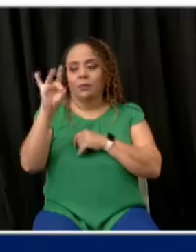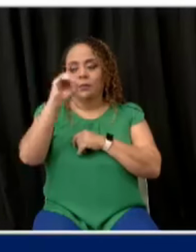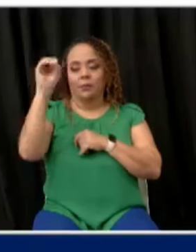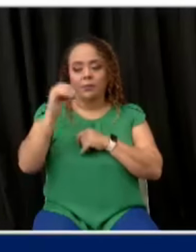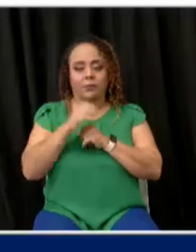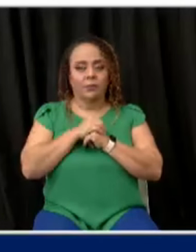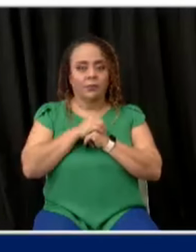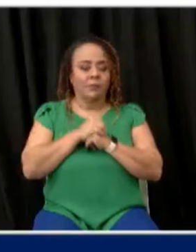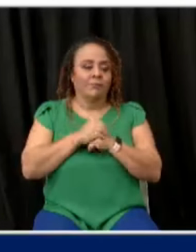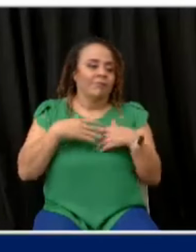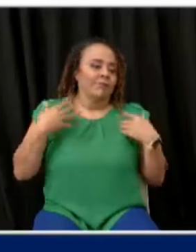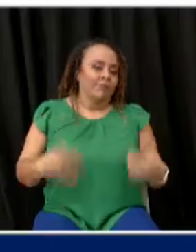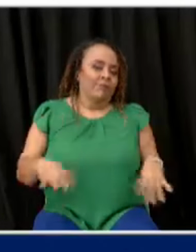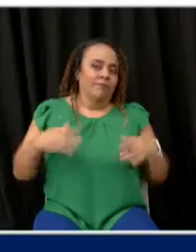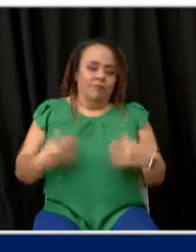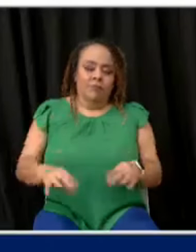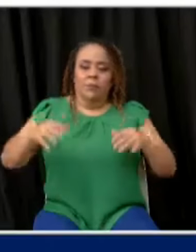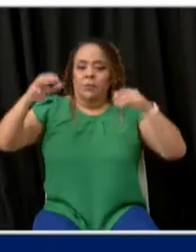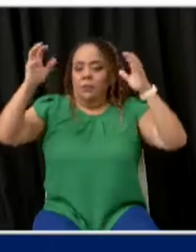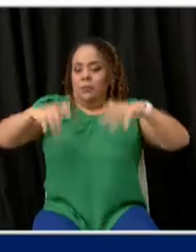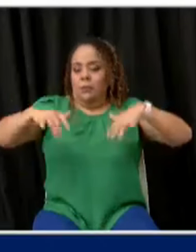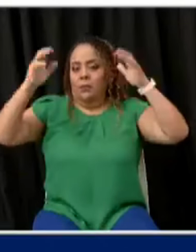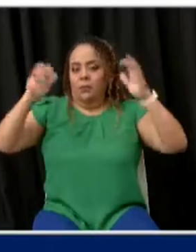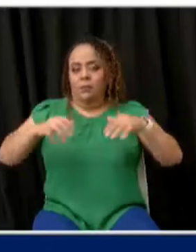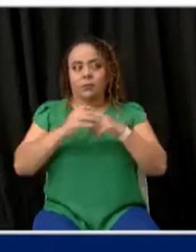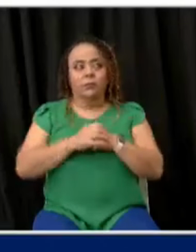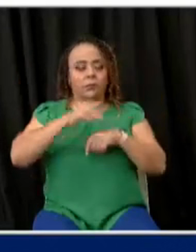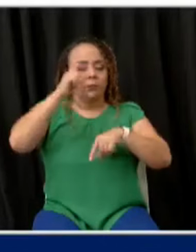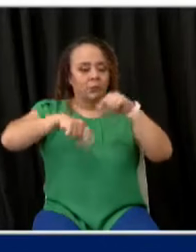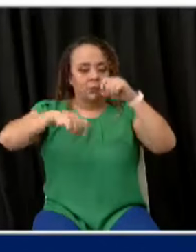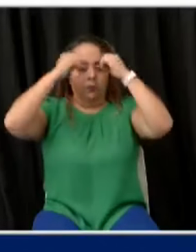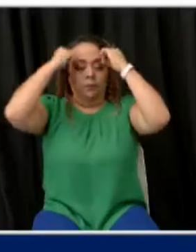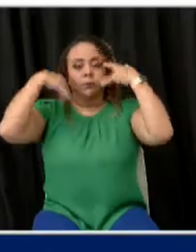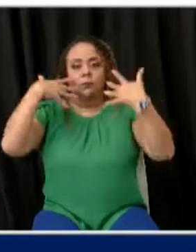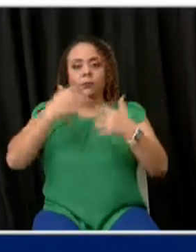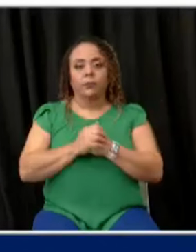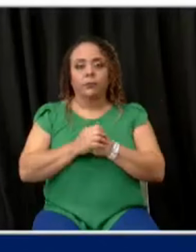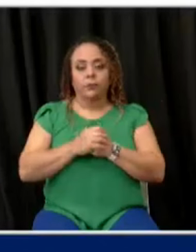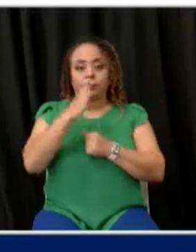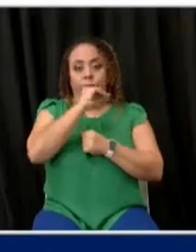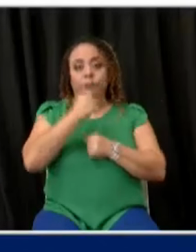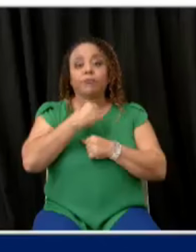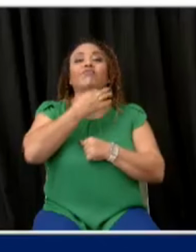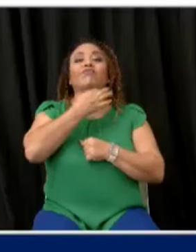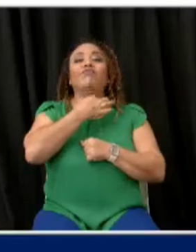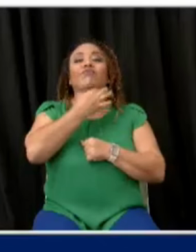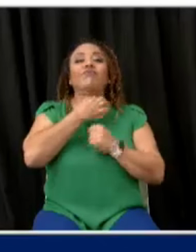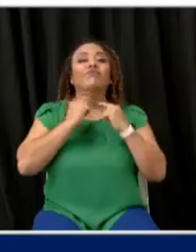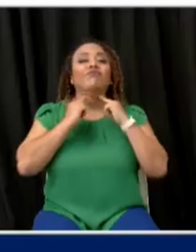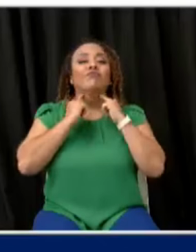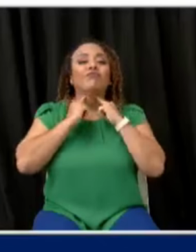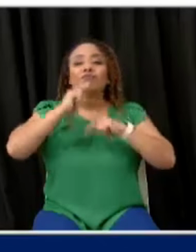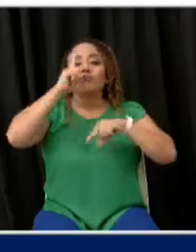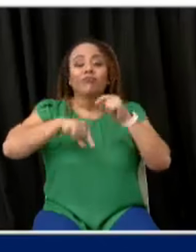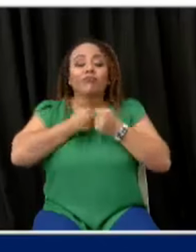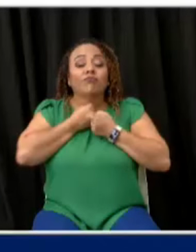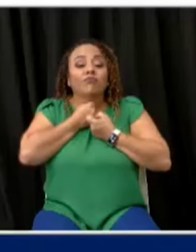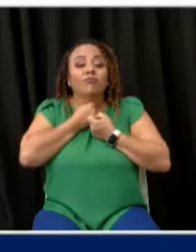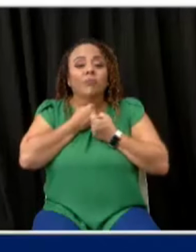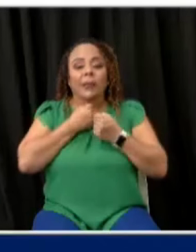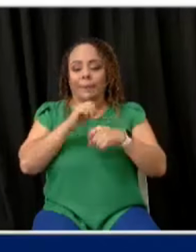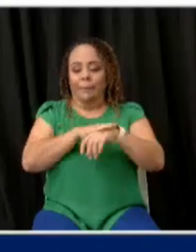95-98%, donde es tanta el agua suspendida en el ambiente que no puedes sudar. Okay. Porque las glándulas sudoríparas no pueden echar ese sudor porque